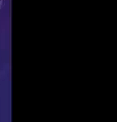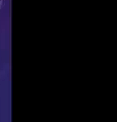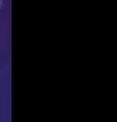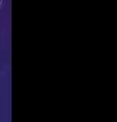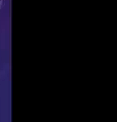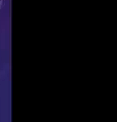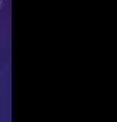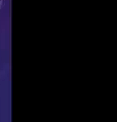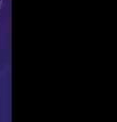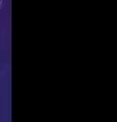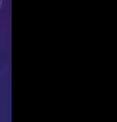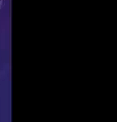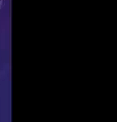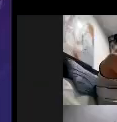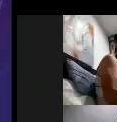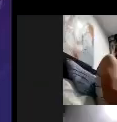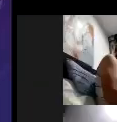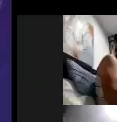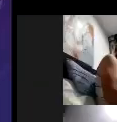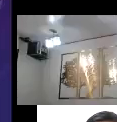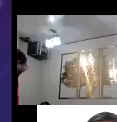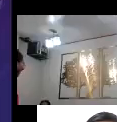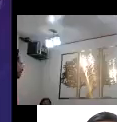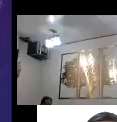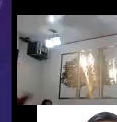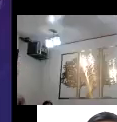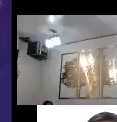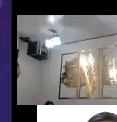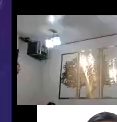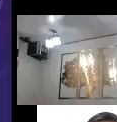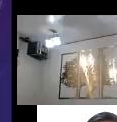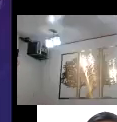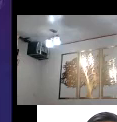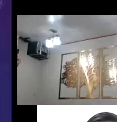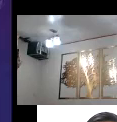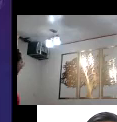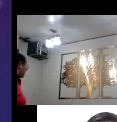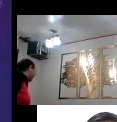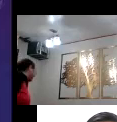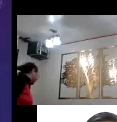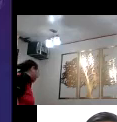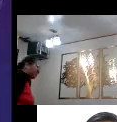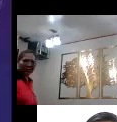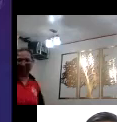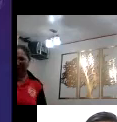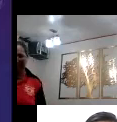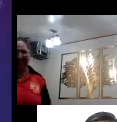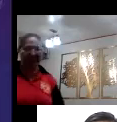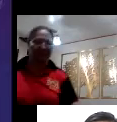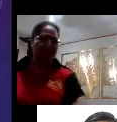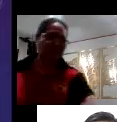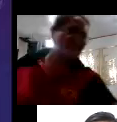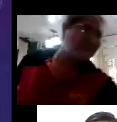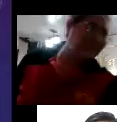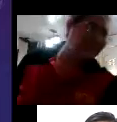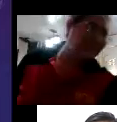haber pasado por la infección del COVID-19, ¿no? Hablamos realmente algo muy importante dentro de la evaluación, dentro de los